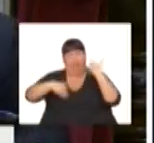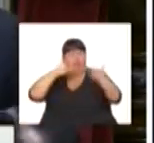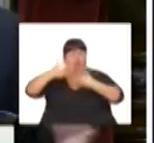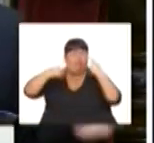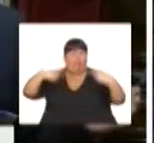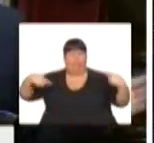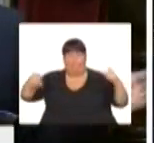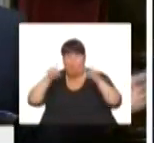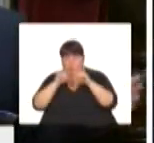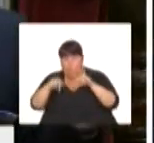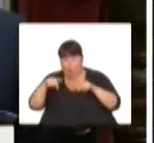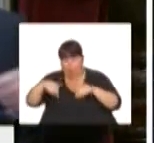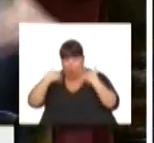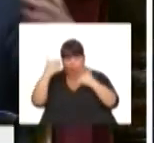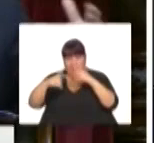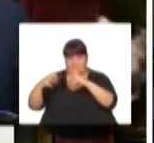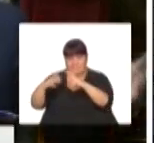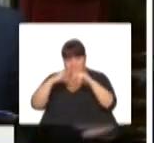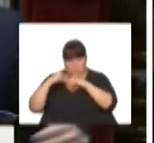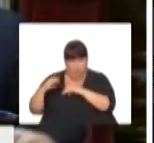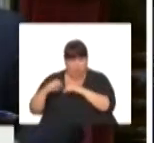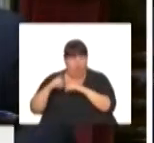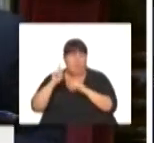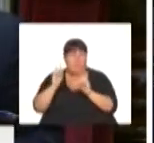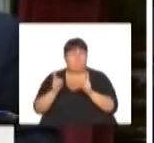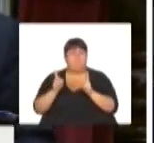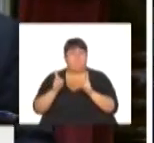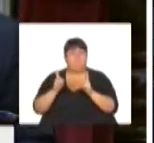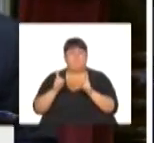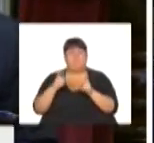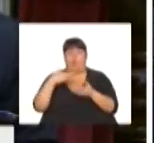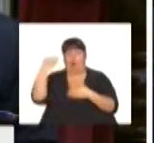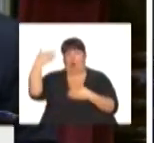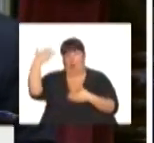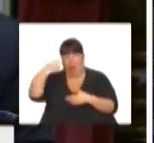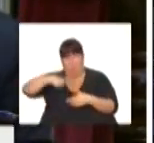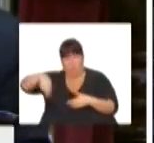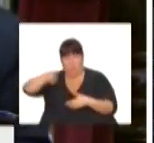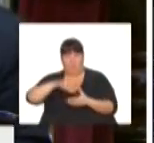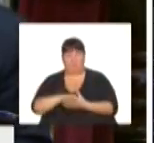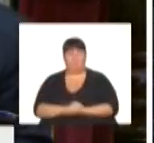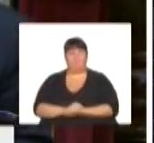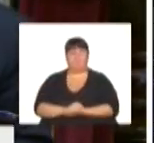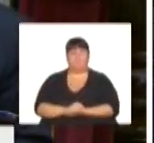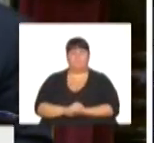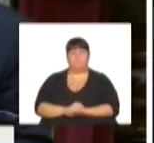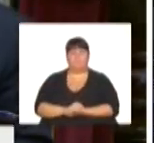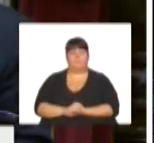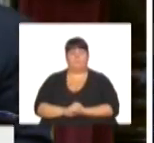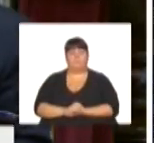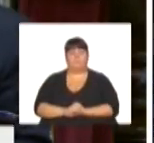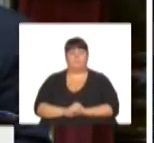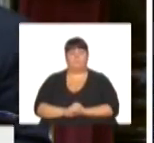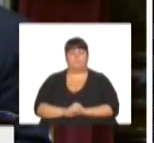tratando de apretar, convencer, disuadir a los gobernadores para que no repetir lo del jueves